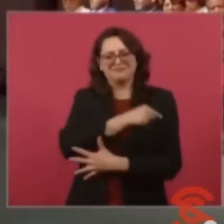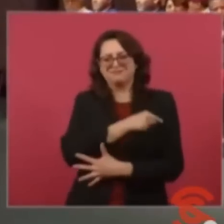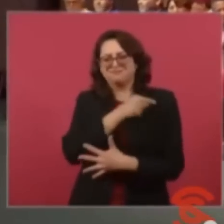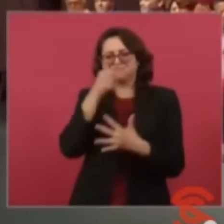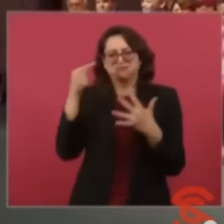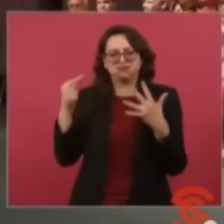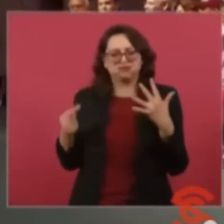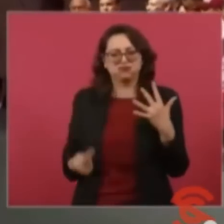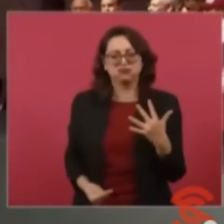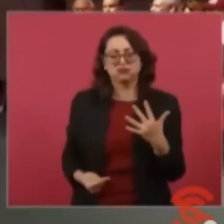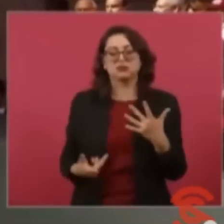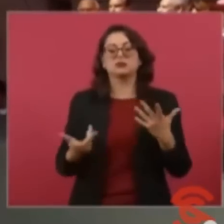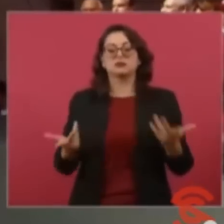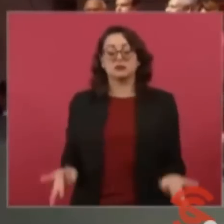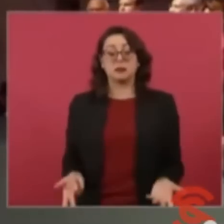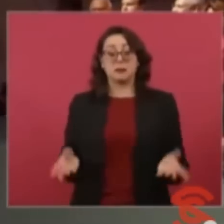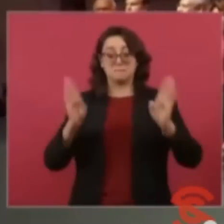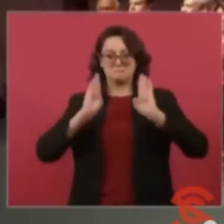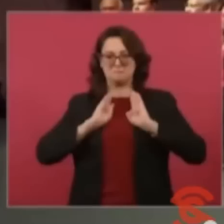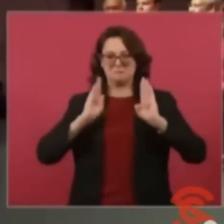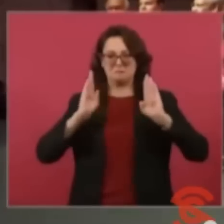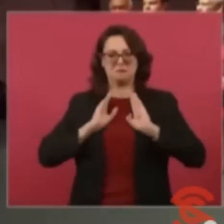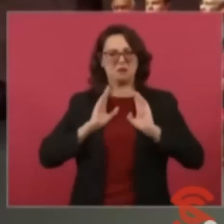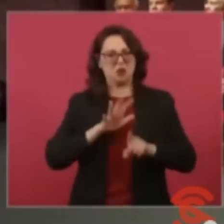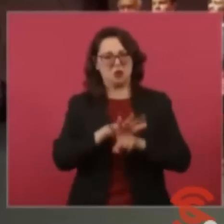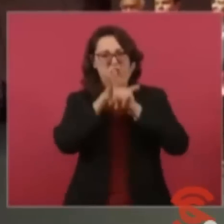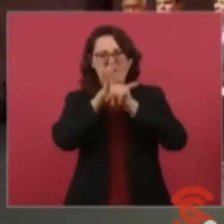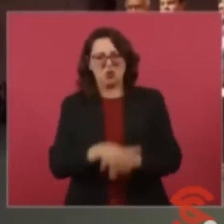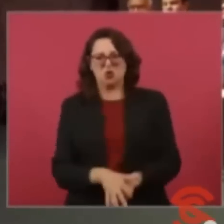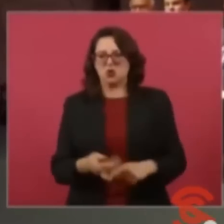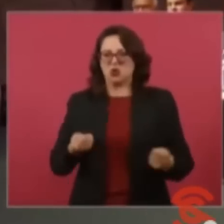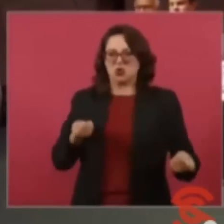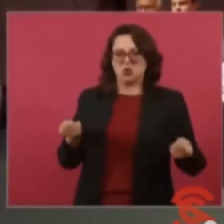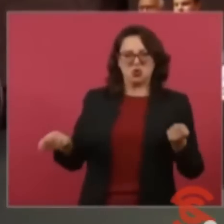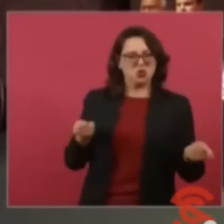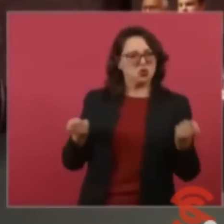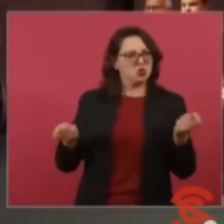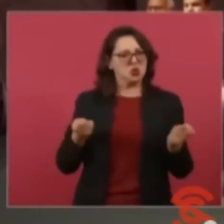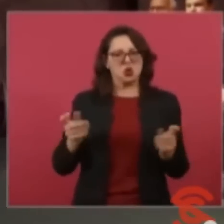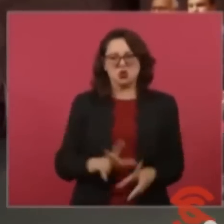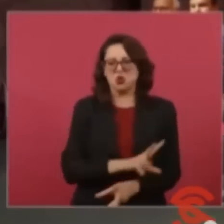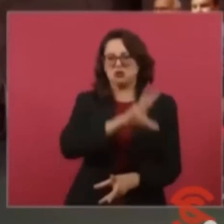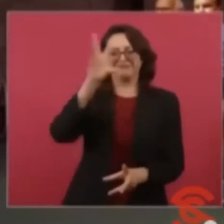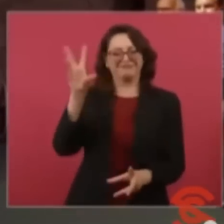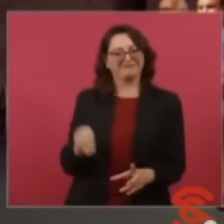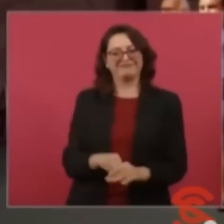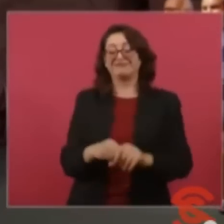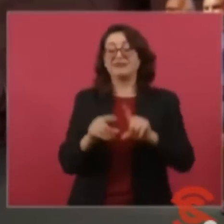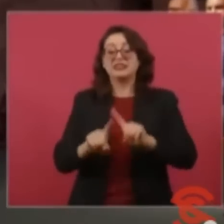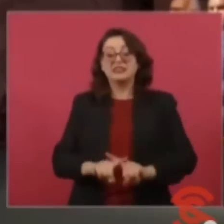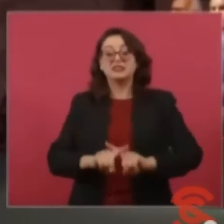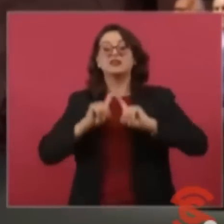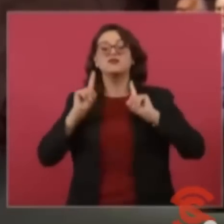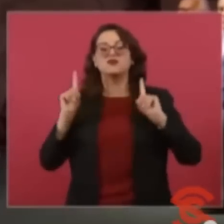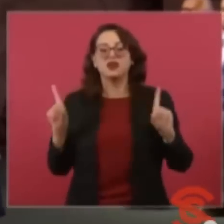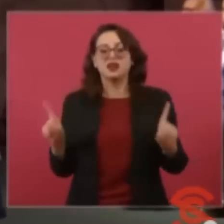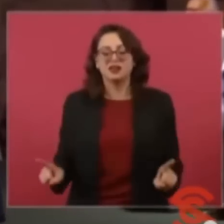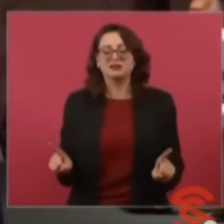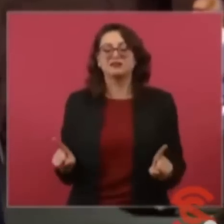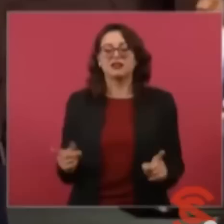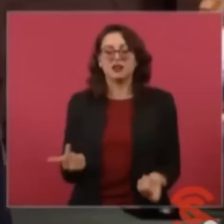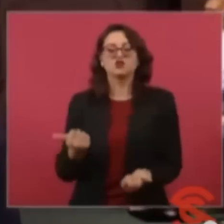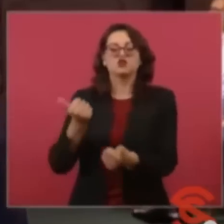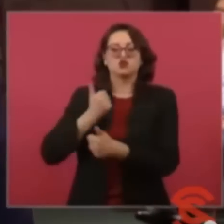en vez de militarizar al país, como sostienen nuestros opositores, estamos dejando de